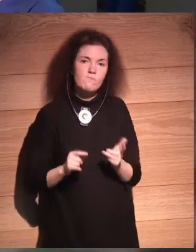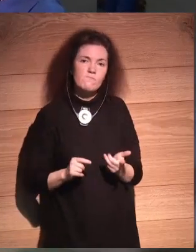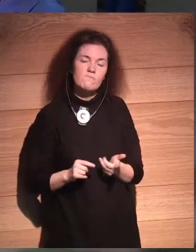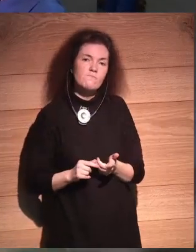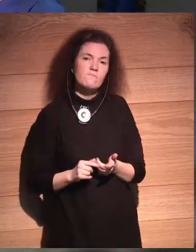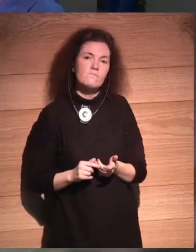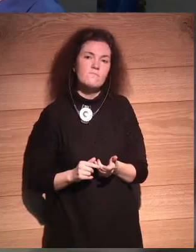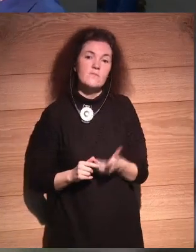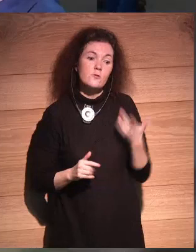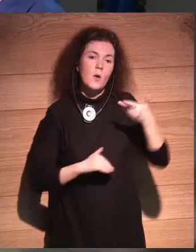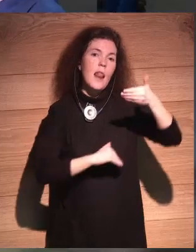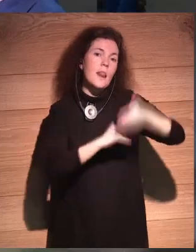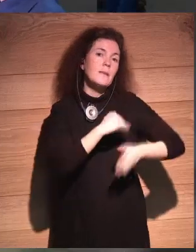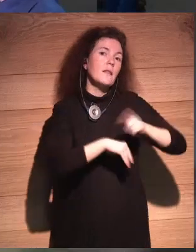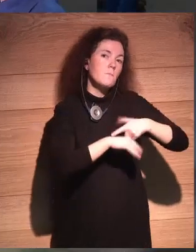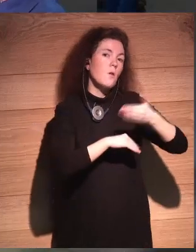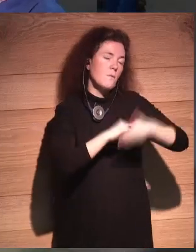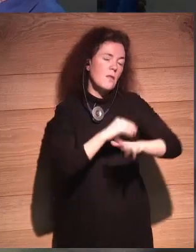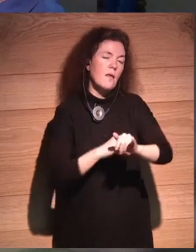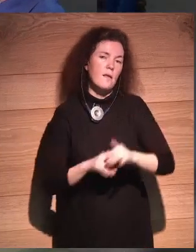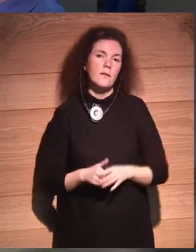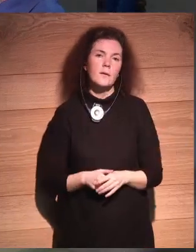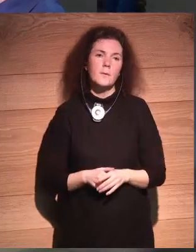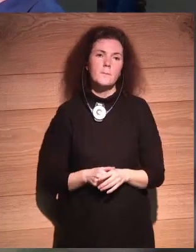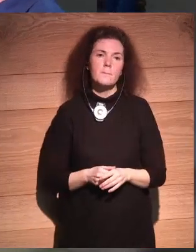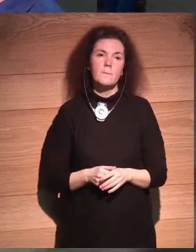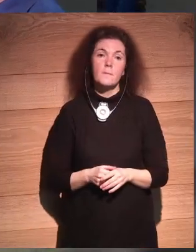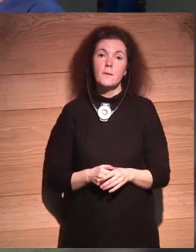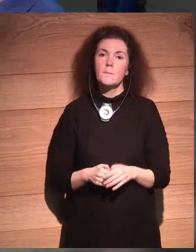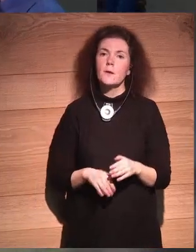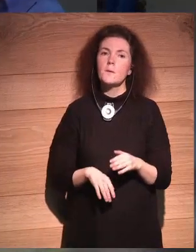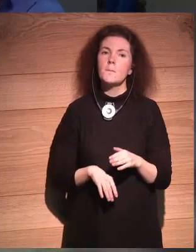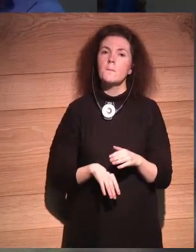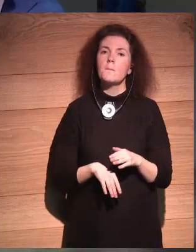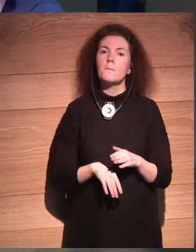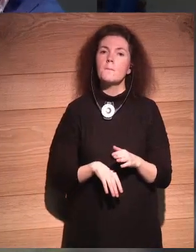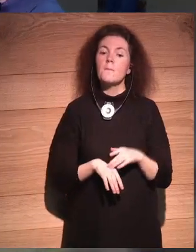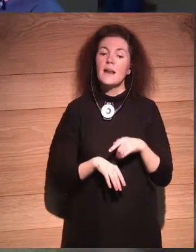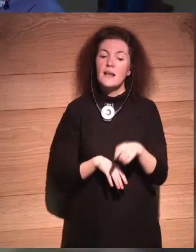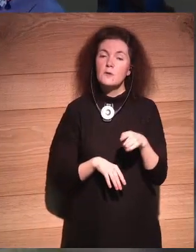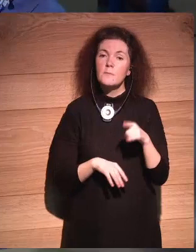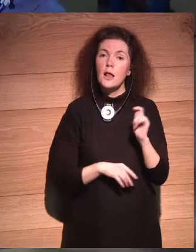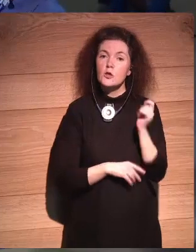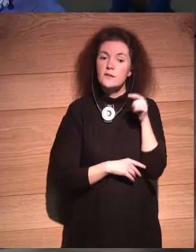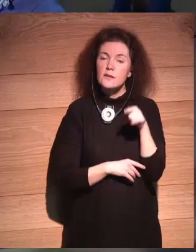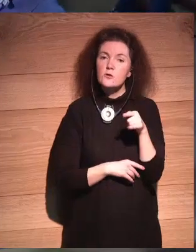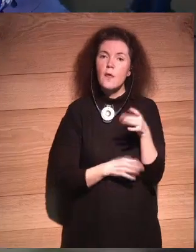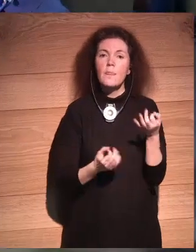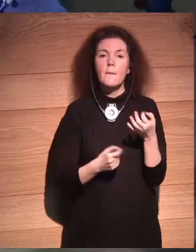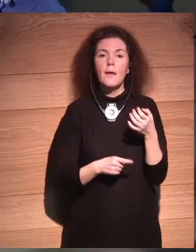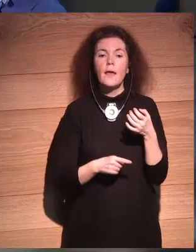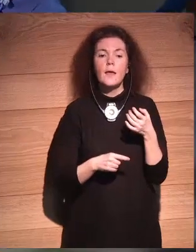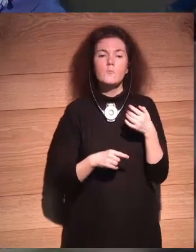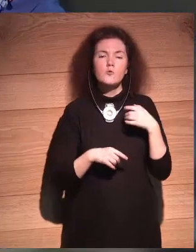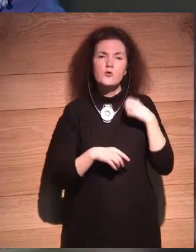Esto tiene límite en el tiempo. Que revertir también muchos